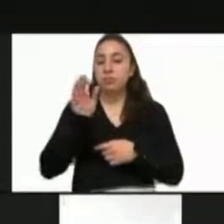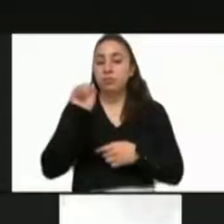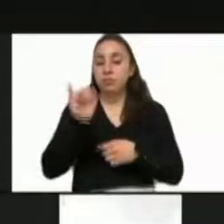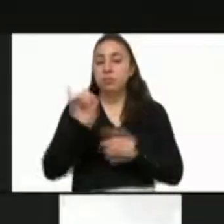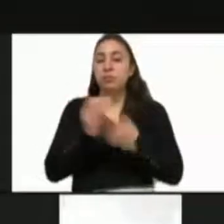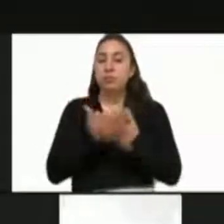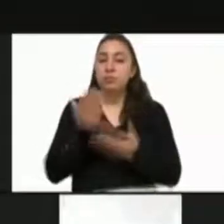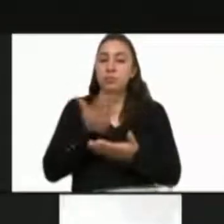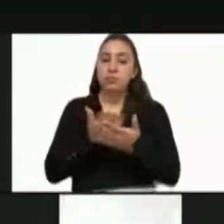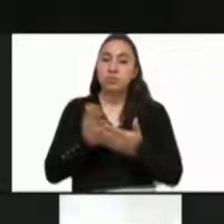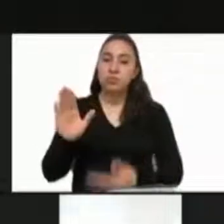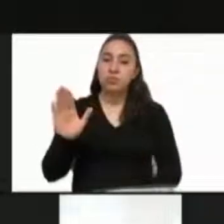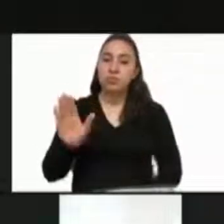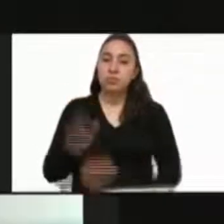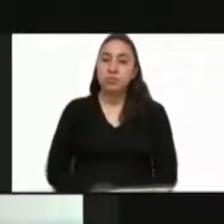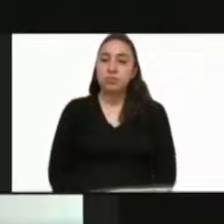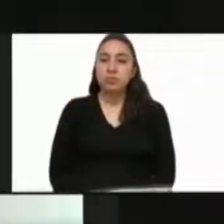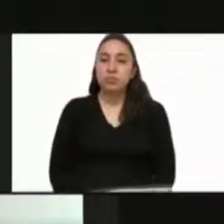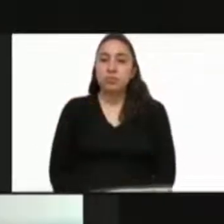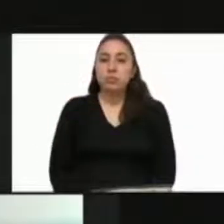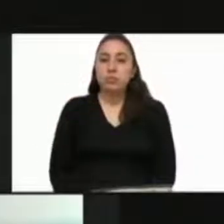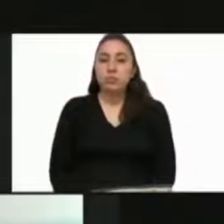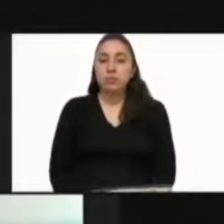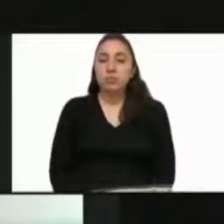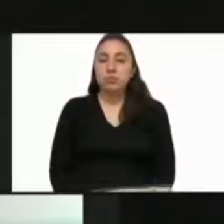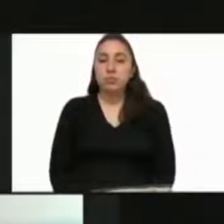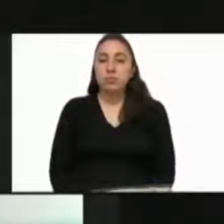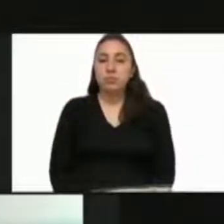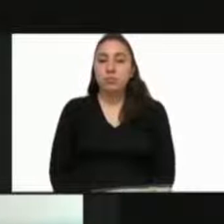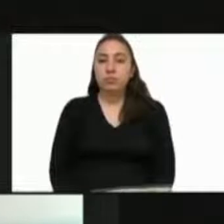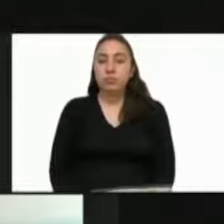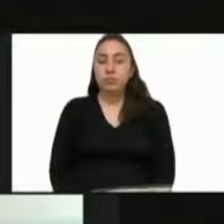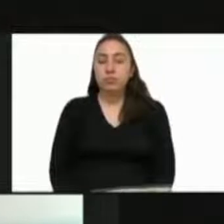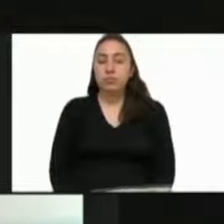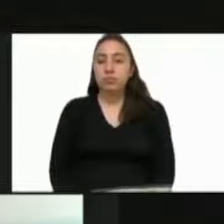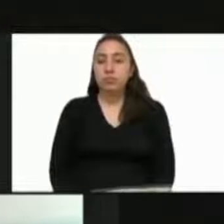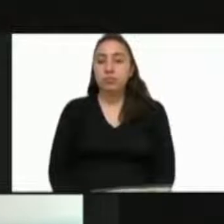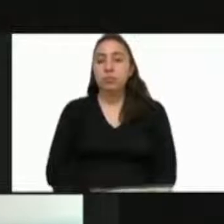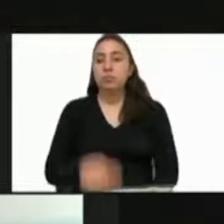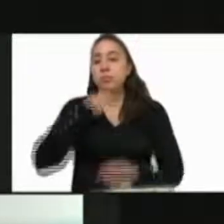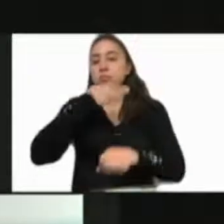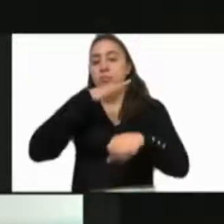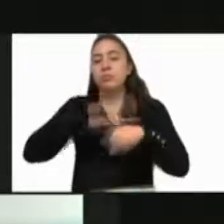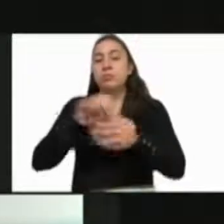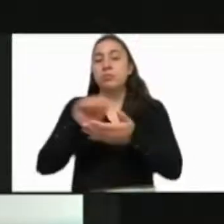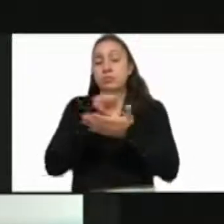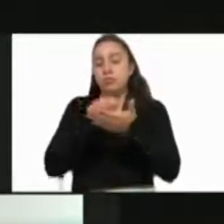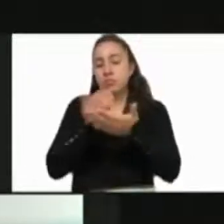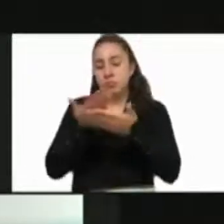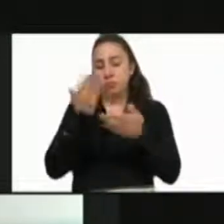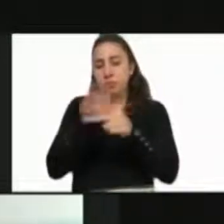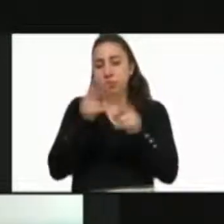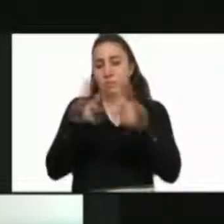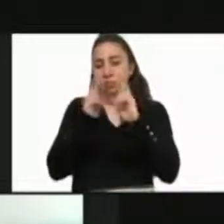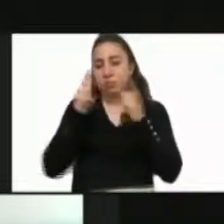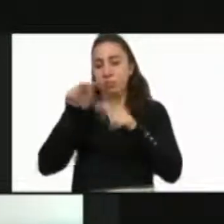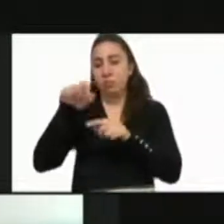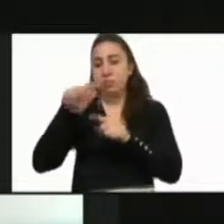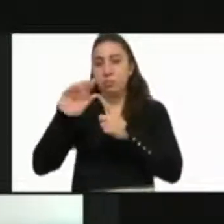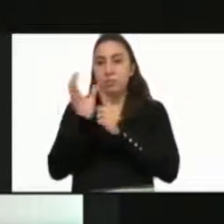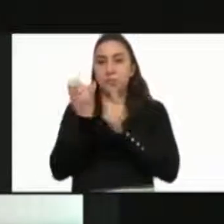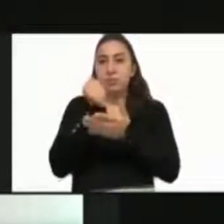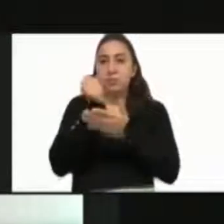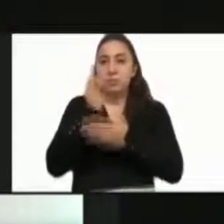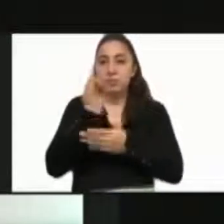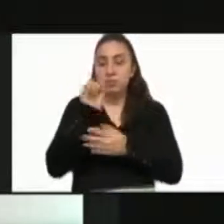y cuenten con el tiempo para asistir de manera presencial a todas las actividades relativas al primer Parlamento de las Personas Jóvenes